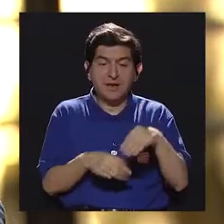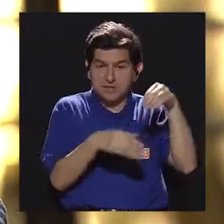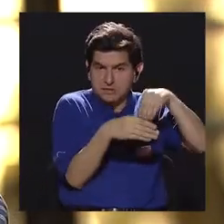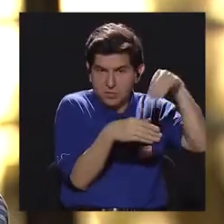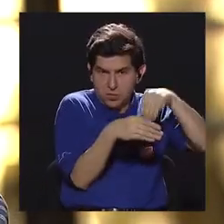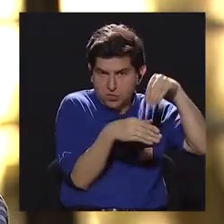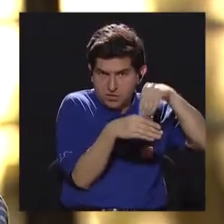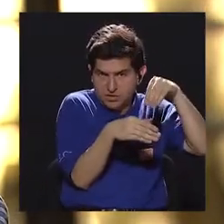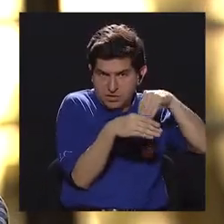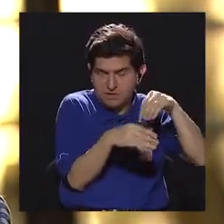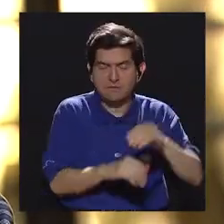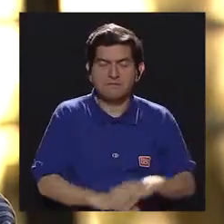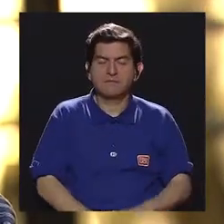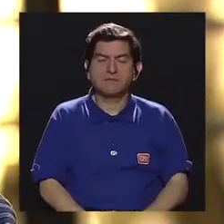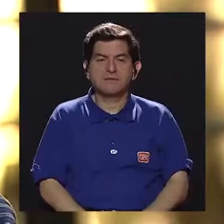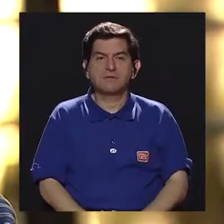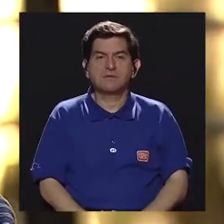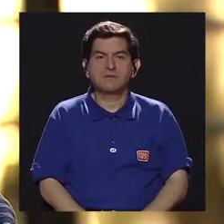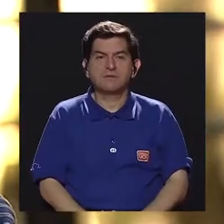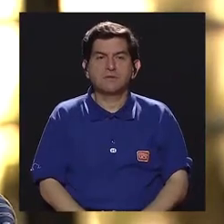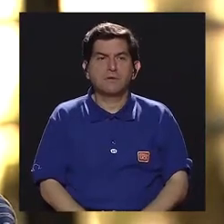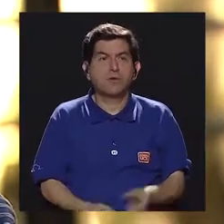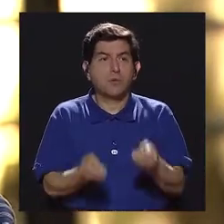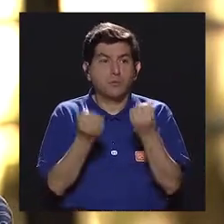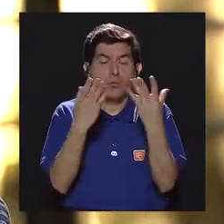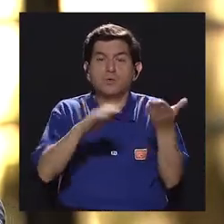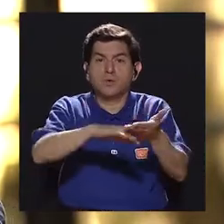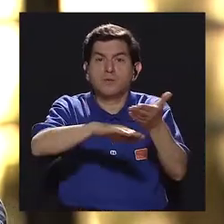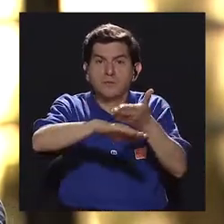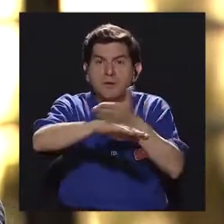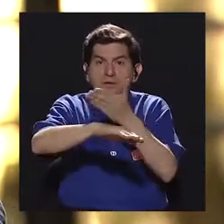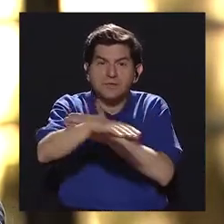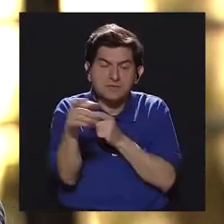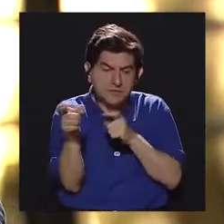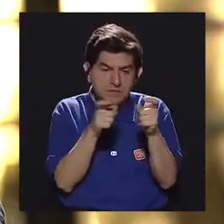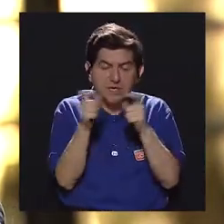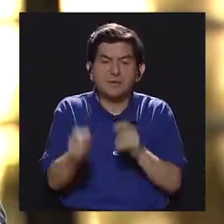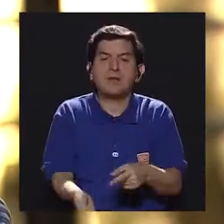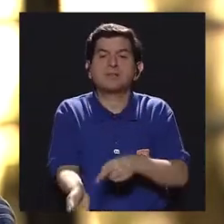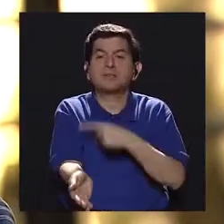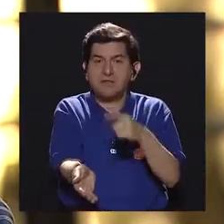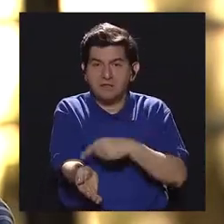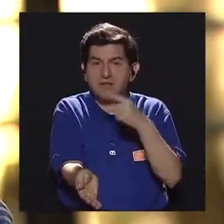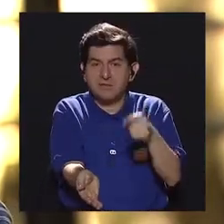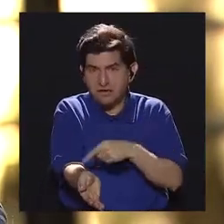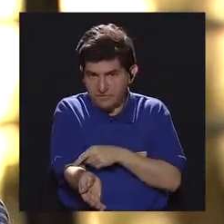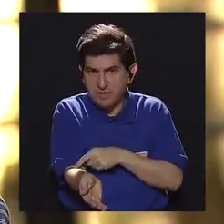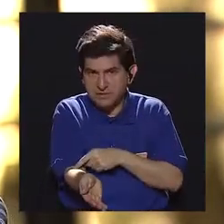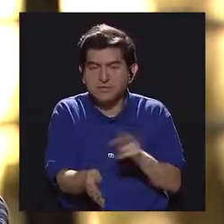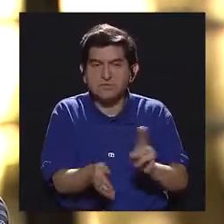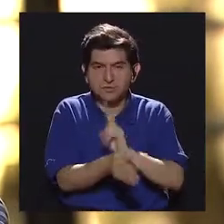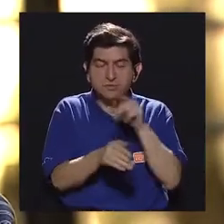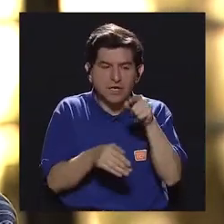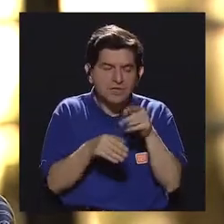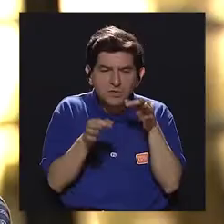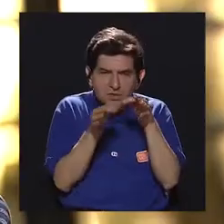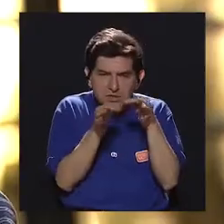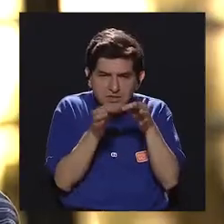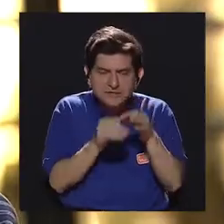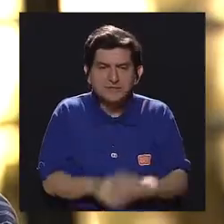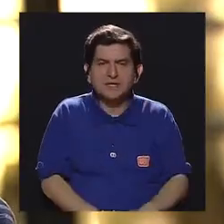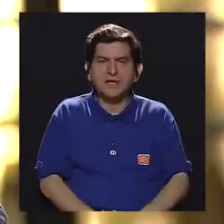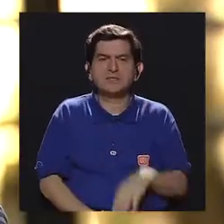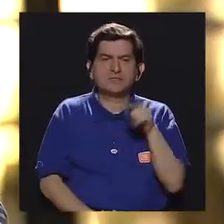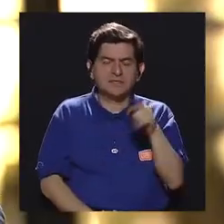tejido. Y hay mucho avance, digamos, en el manejo de diabetes, por ejemplo, utilizando esas células